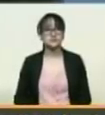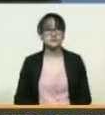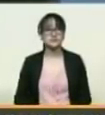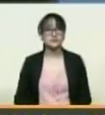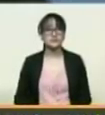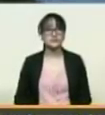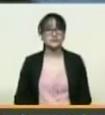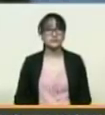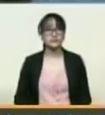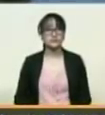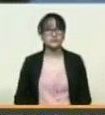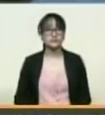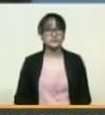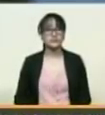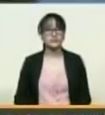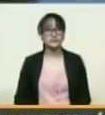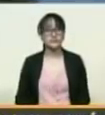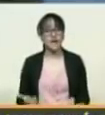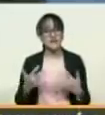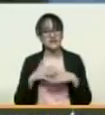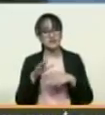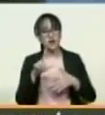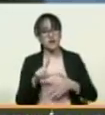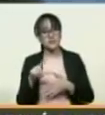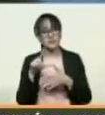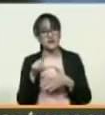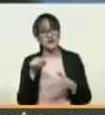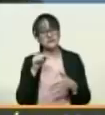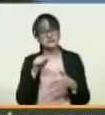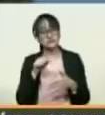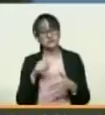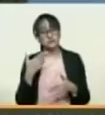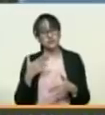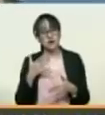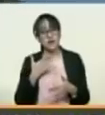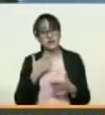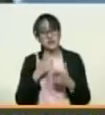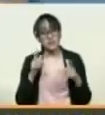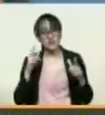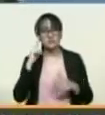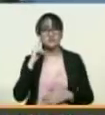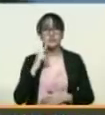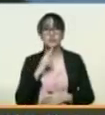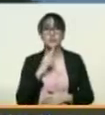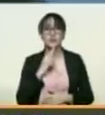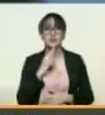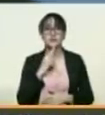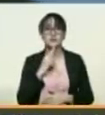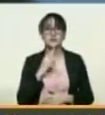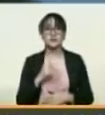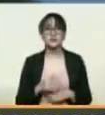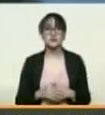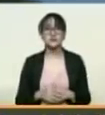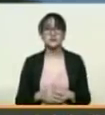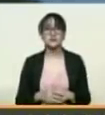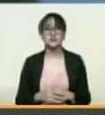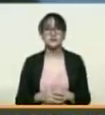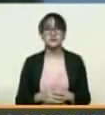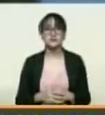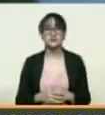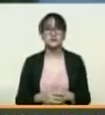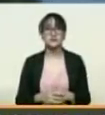Efectivamente, la integración latinoamericana es un gran legado del libertador Simón Bolívar que nos une, ¿no? Siento que tu acento es colombiano,